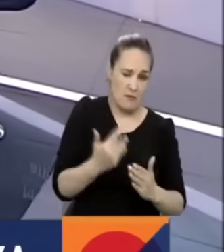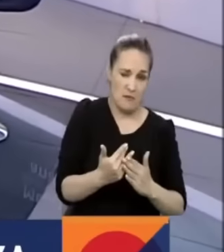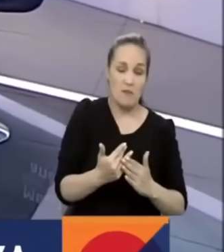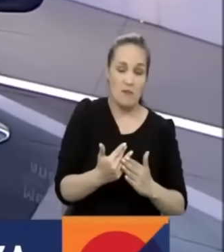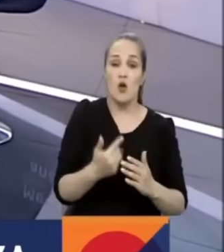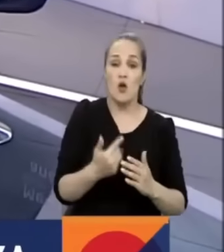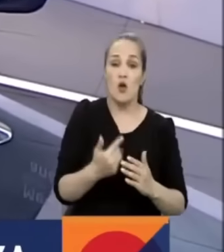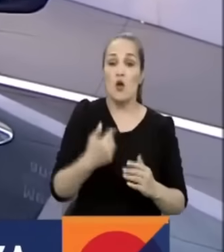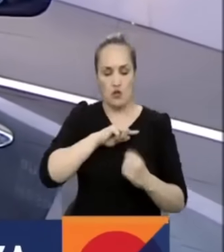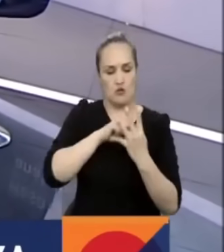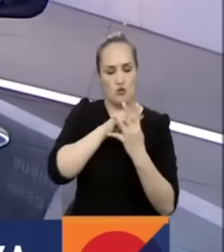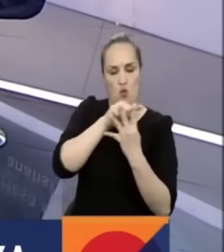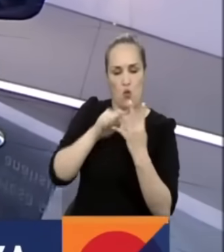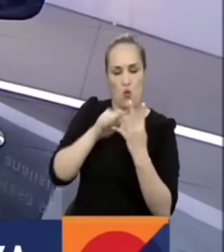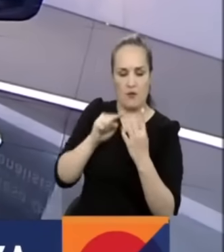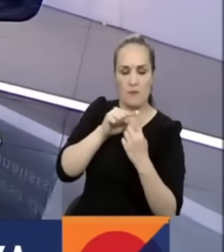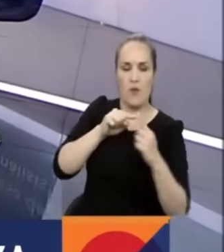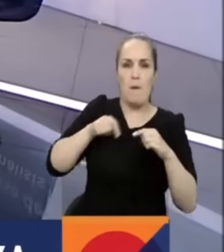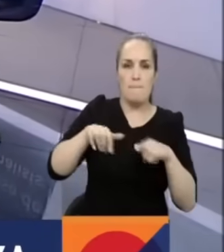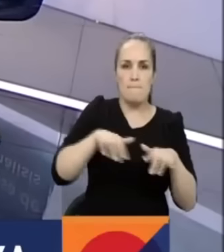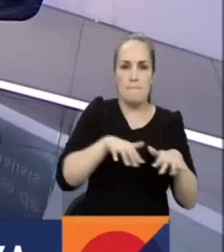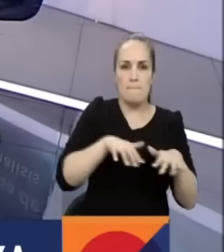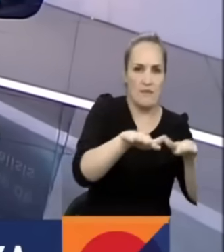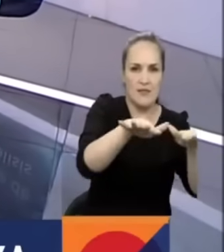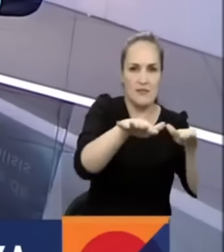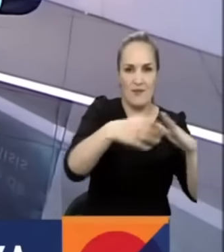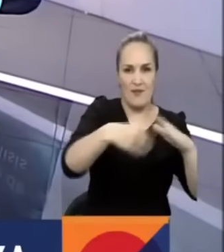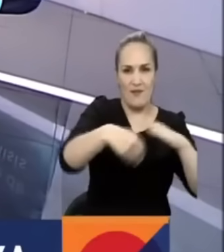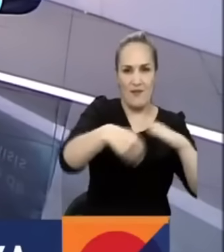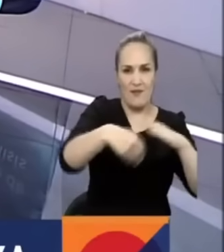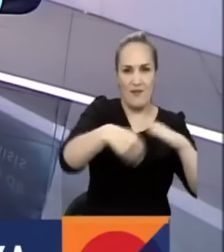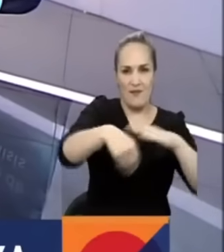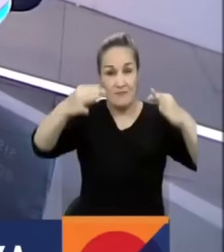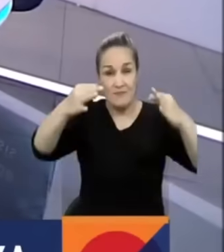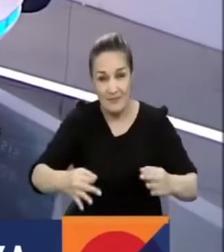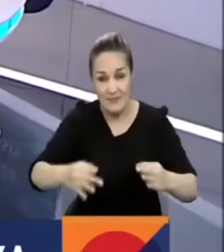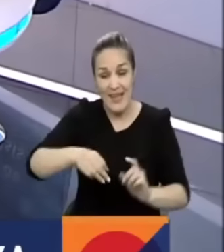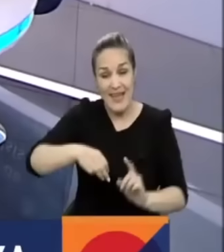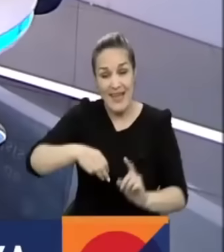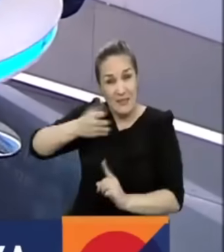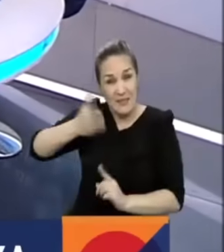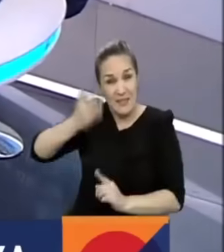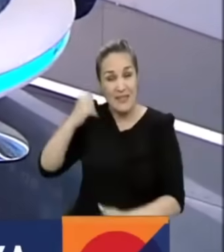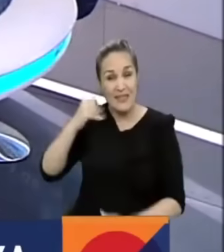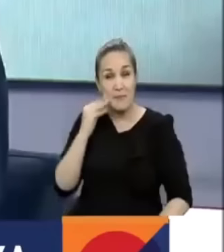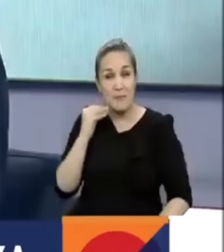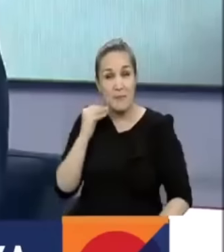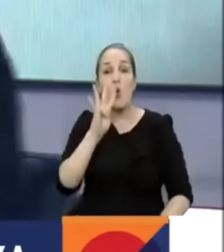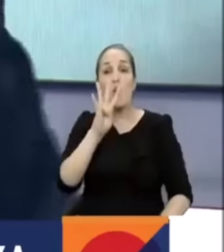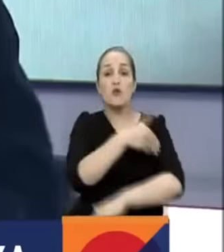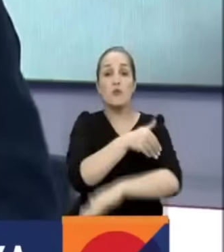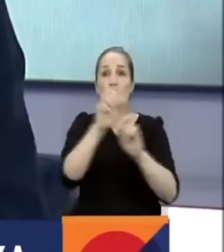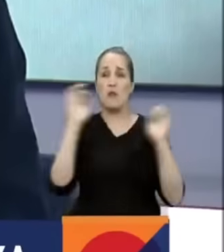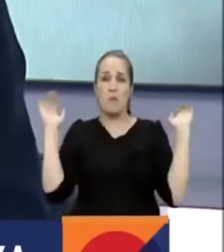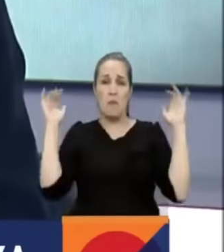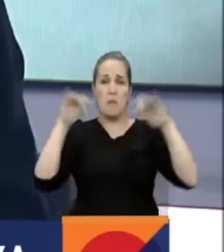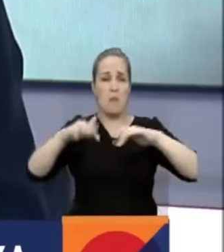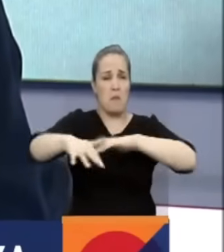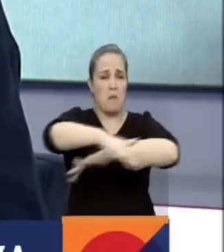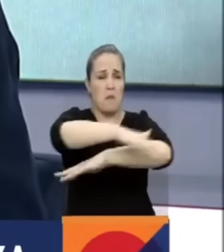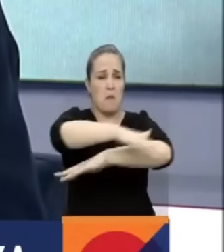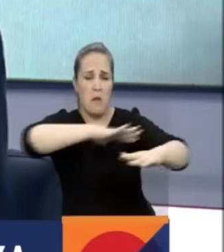dimensiones articuladas, la movilización en la calle, yo quiero decir que durante esos 3 meses más de 4 millones de bogotanos se movilizaron por la Plaza de